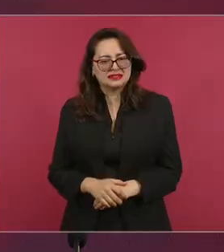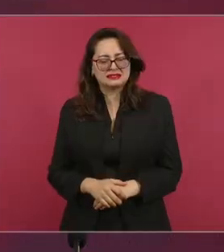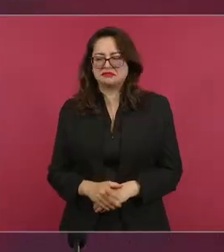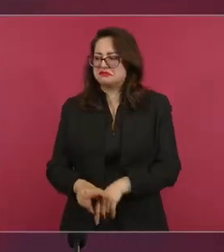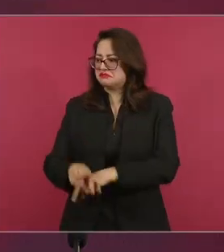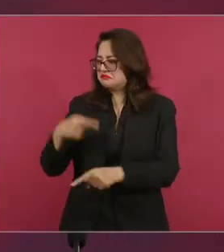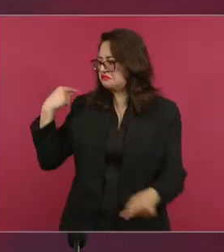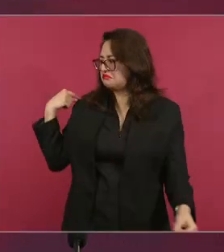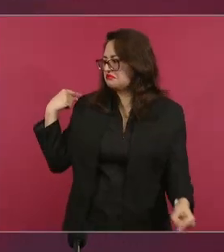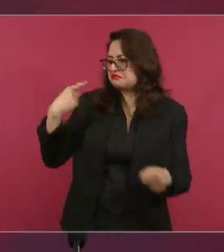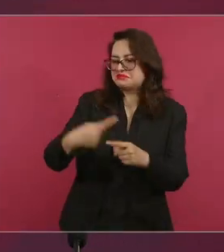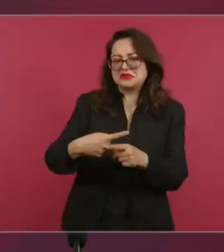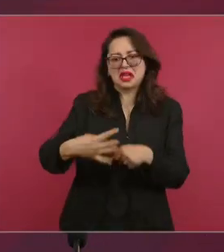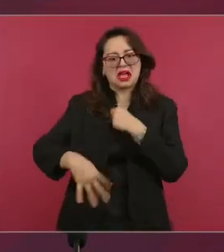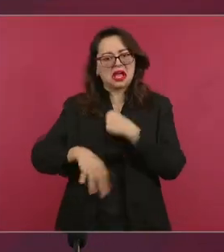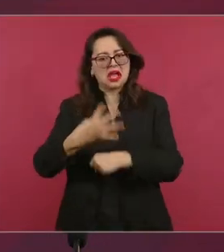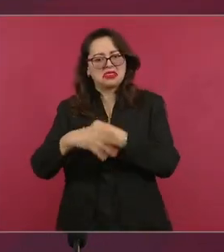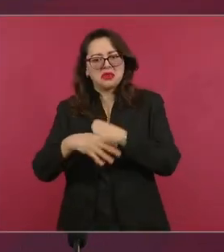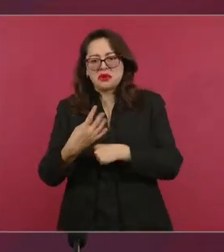me llena de